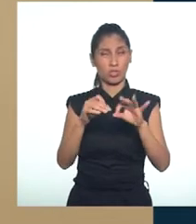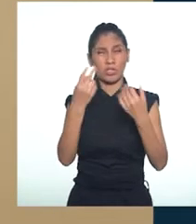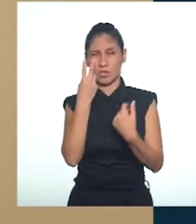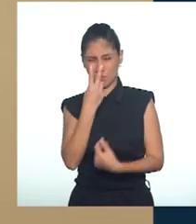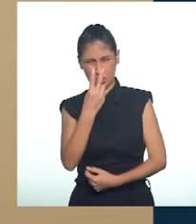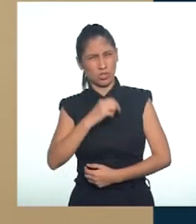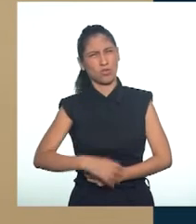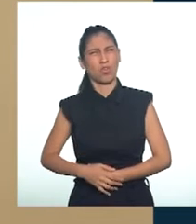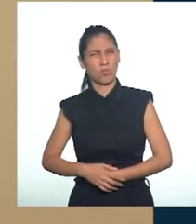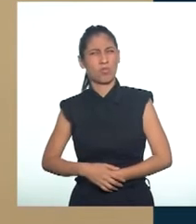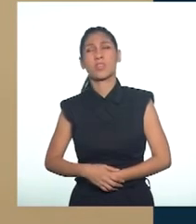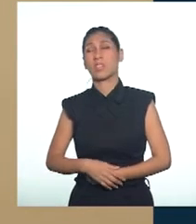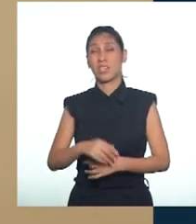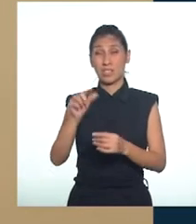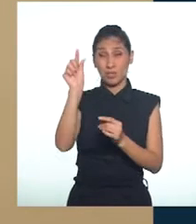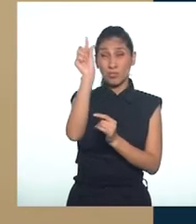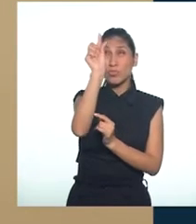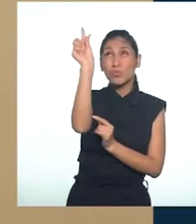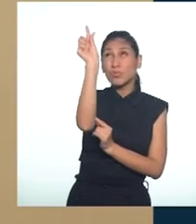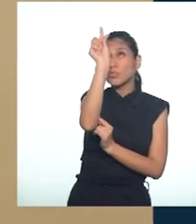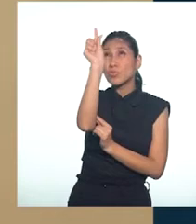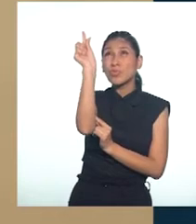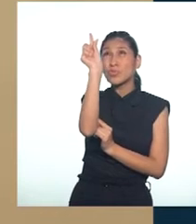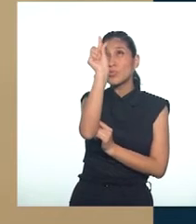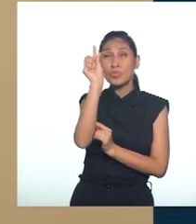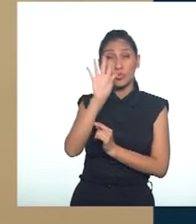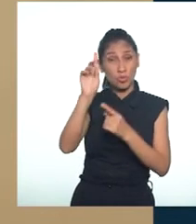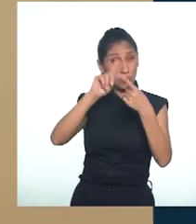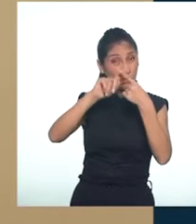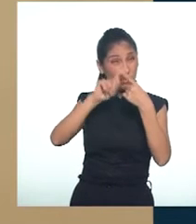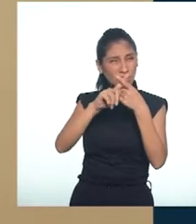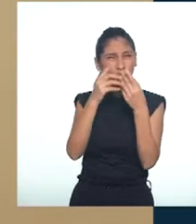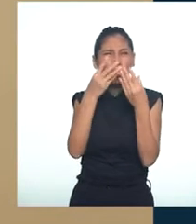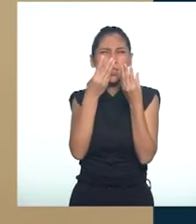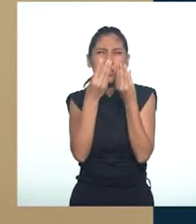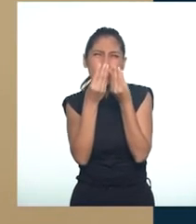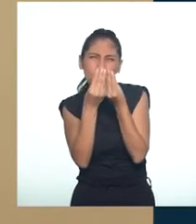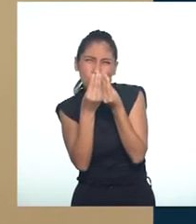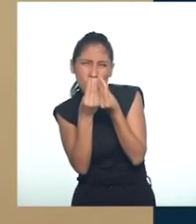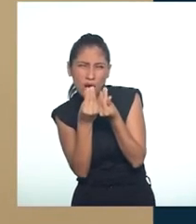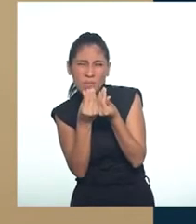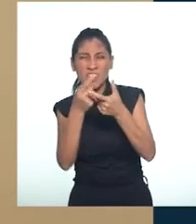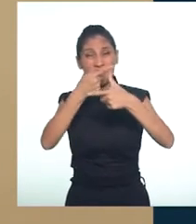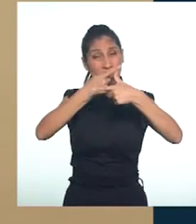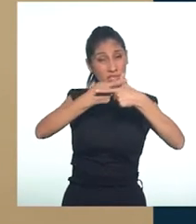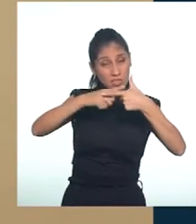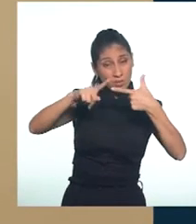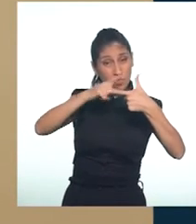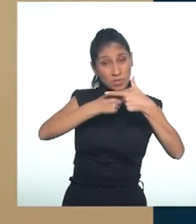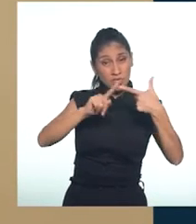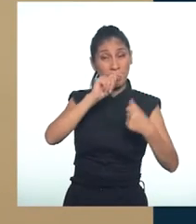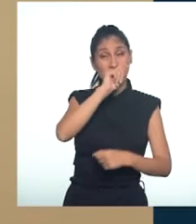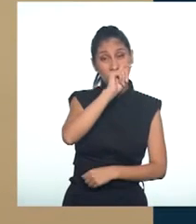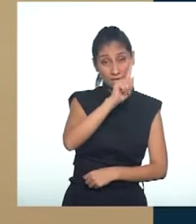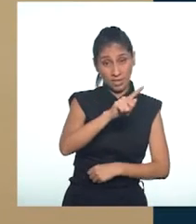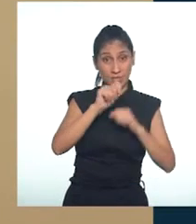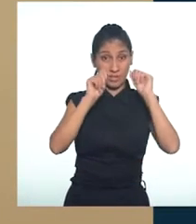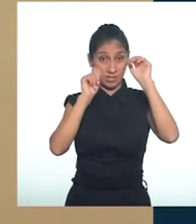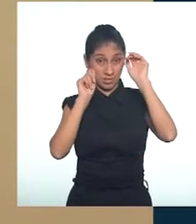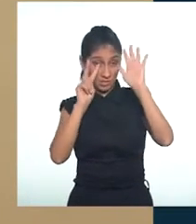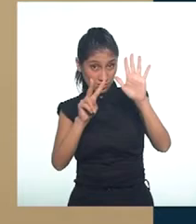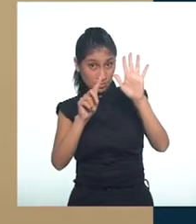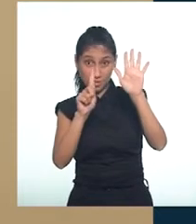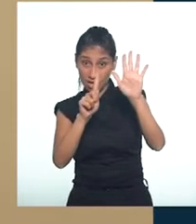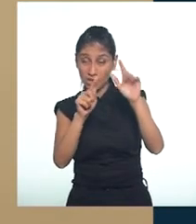su multiplicación es muy lenta. Se divide entre cada 16 o 20 horas y puede entrar en